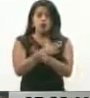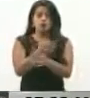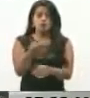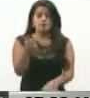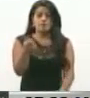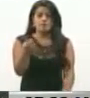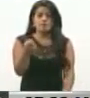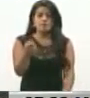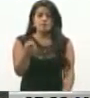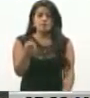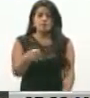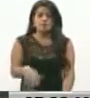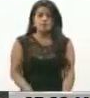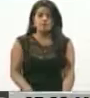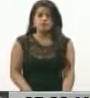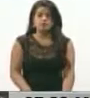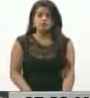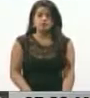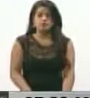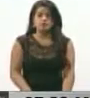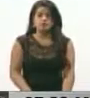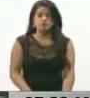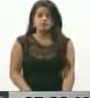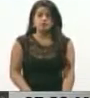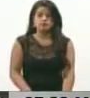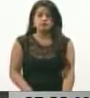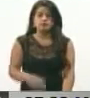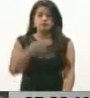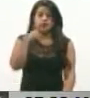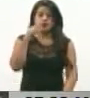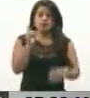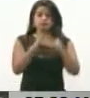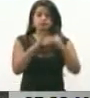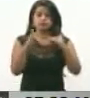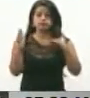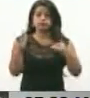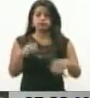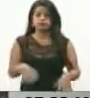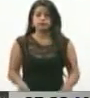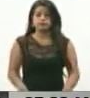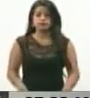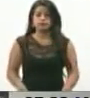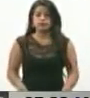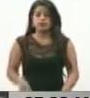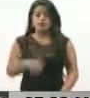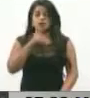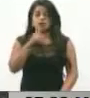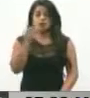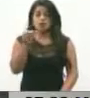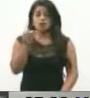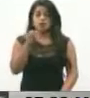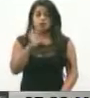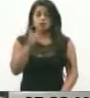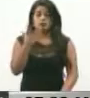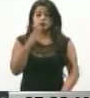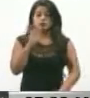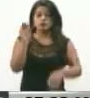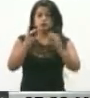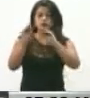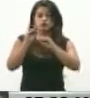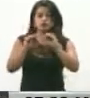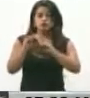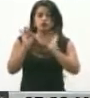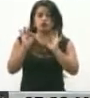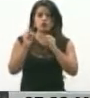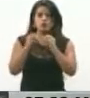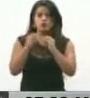Estoy jugando. Estoy jugando tú mientras yo le pregunto. Noticias, vamos a buscar noticias. A ver, ahí está cargando noticias. ¿Cómo se ha ido desarrollando software como este? ¿Cómo es posible que